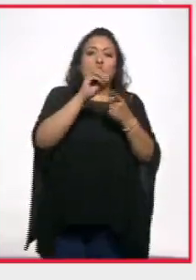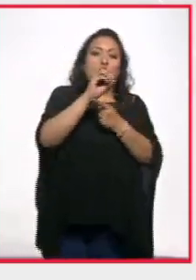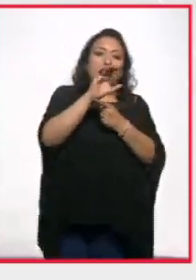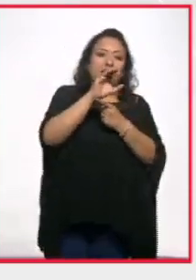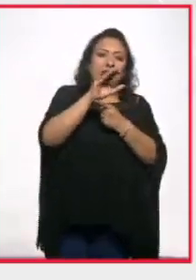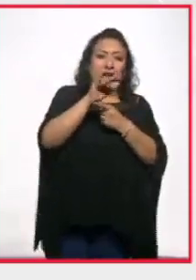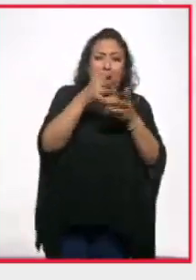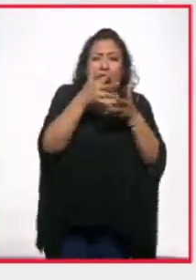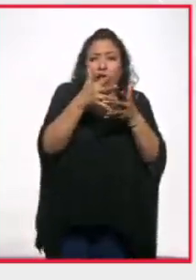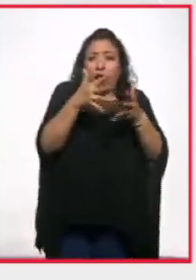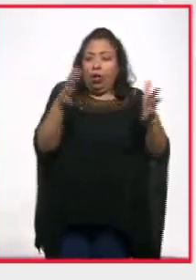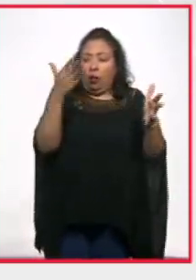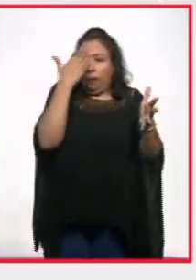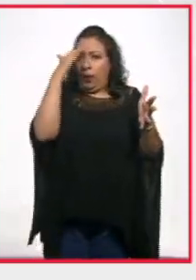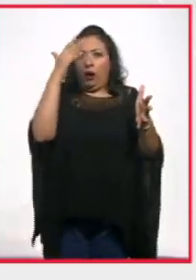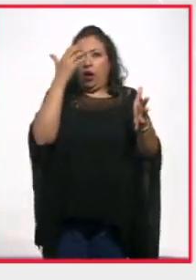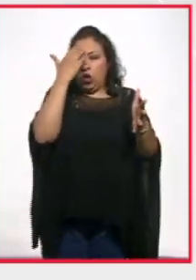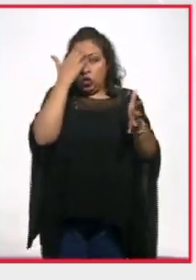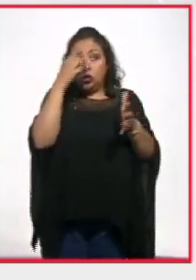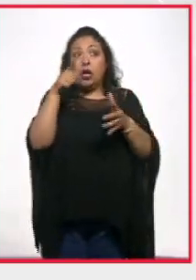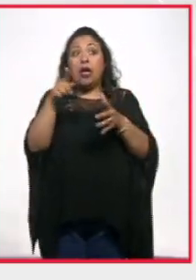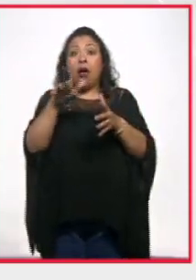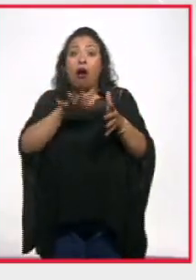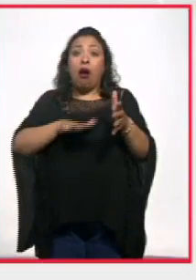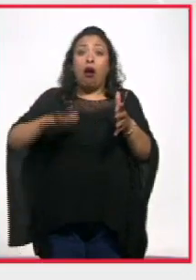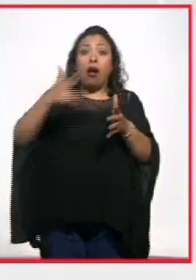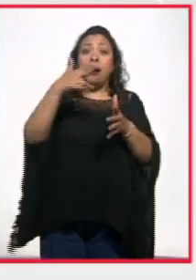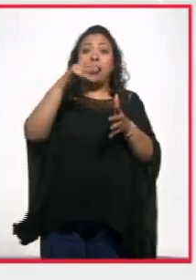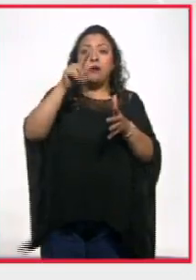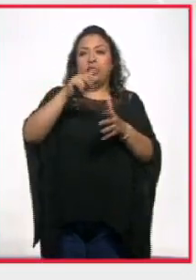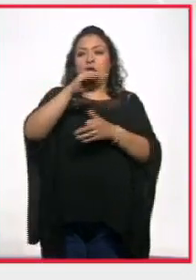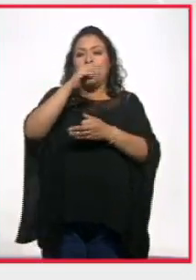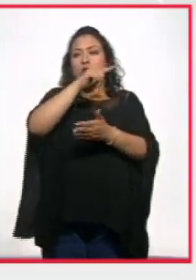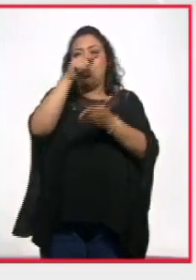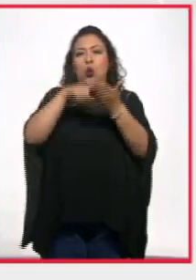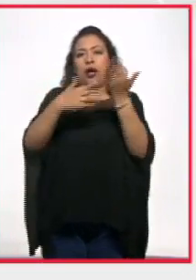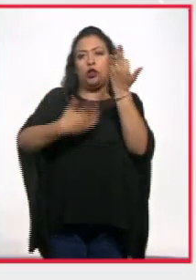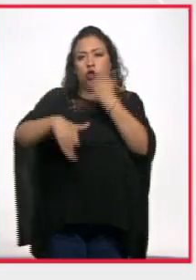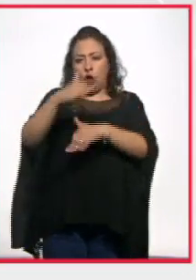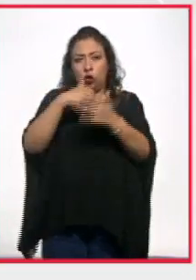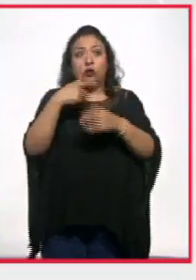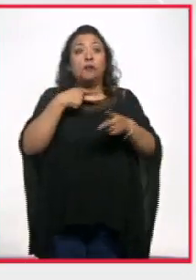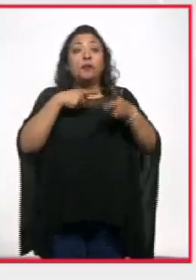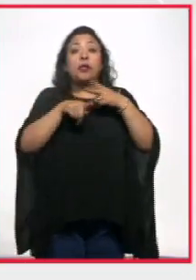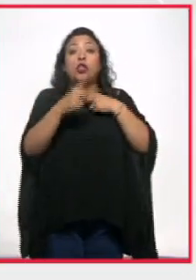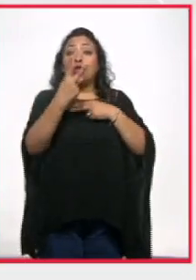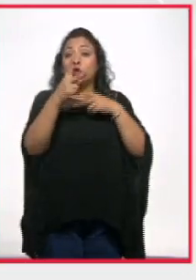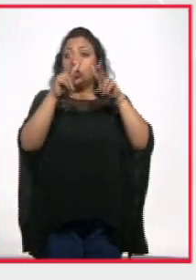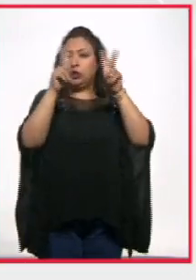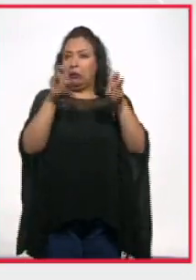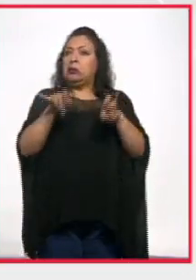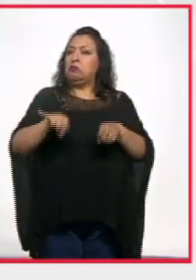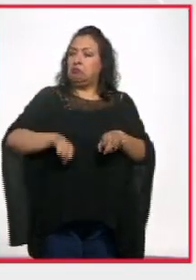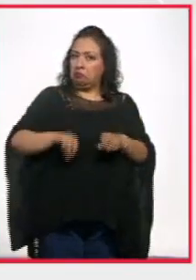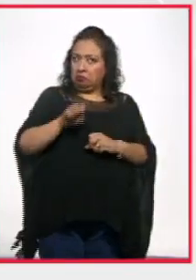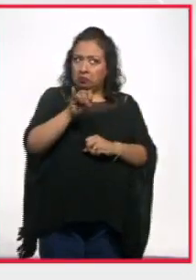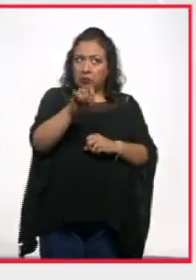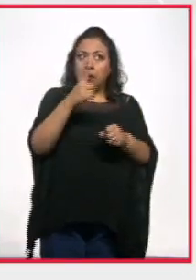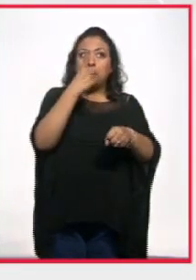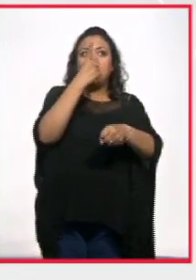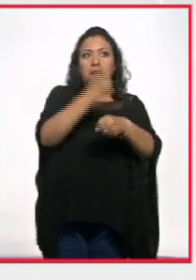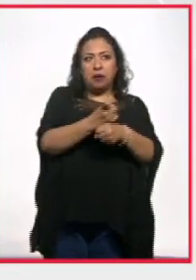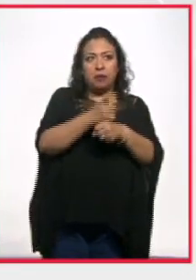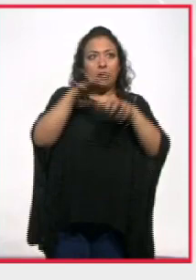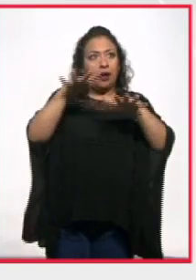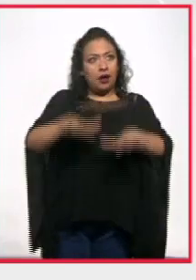Inmensidad Desconocida, y Hábitat, Espacio de Todos. Arrancamos con dos temas bien interesantes. El primero de ellos